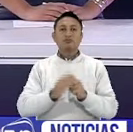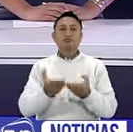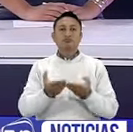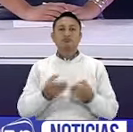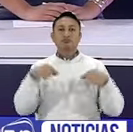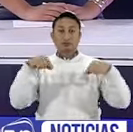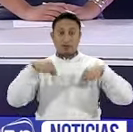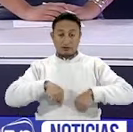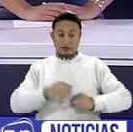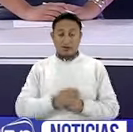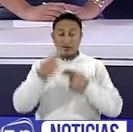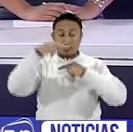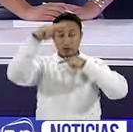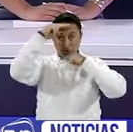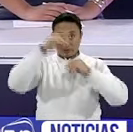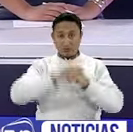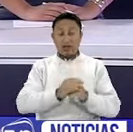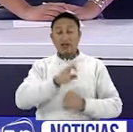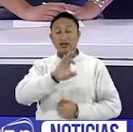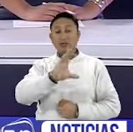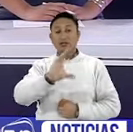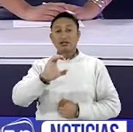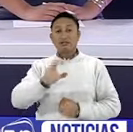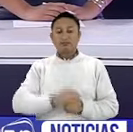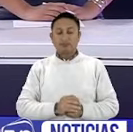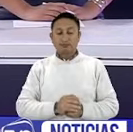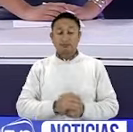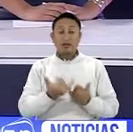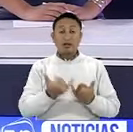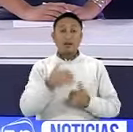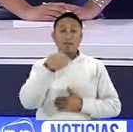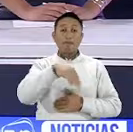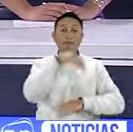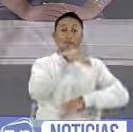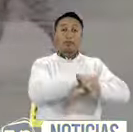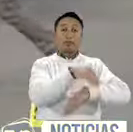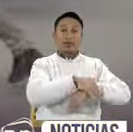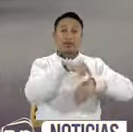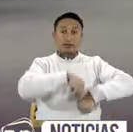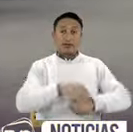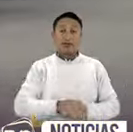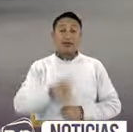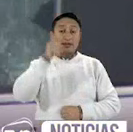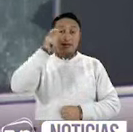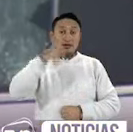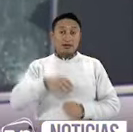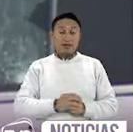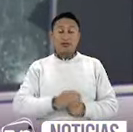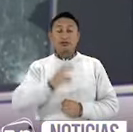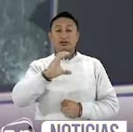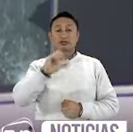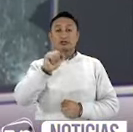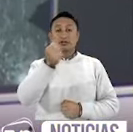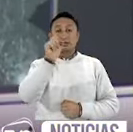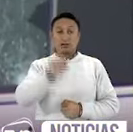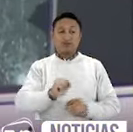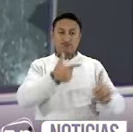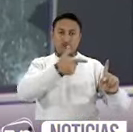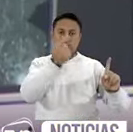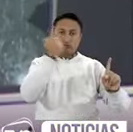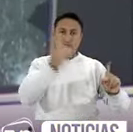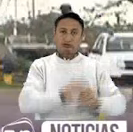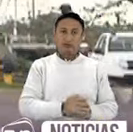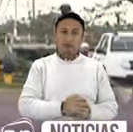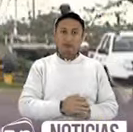Amigos, bienvenidos a la emisión estelar de TVC Noticias. La tarde de este miércoles fue asesinado el fiscal César Arias, funcionario